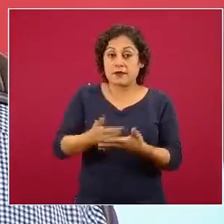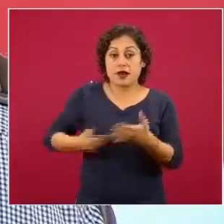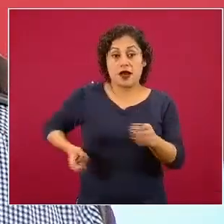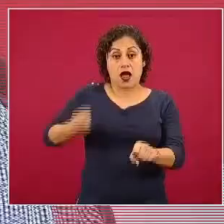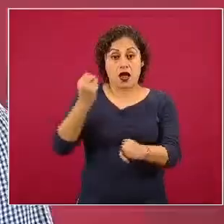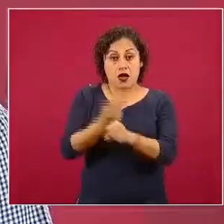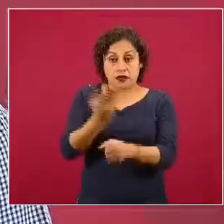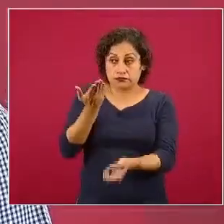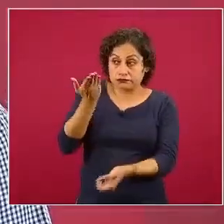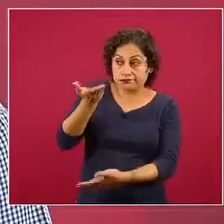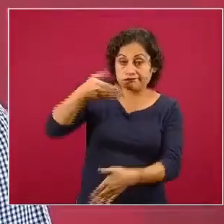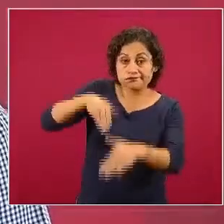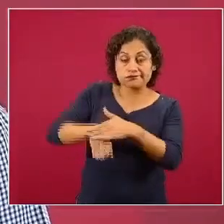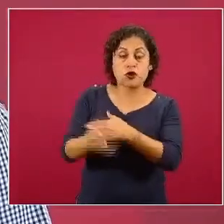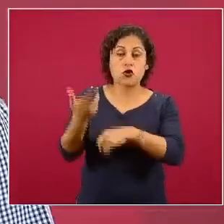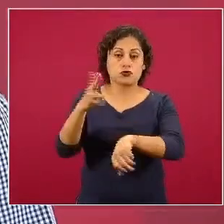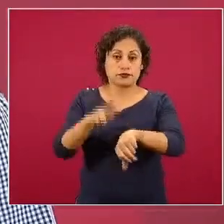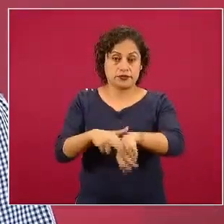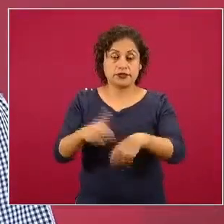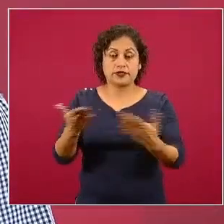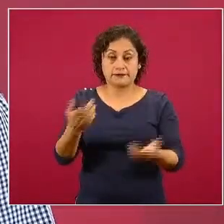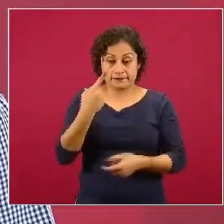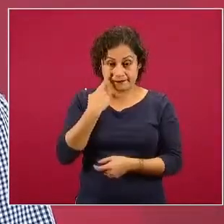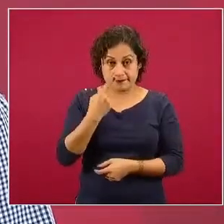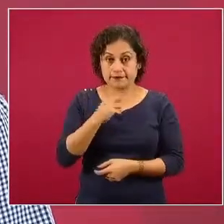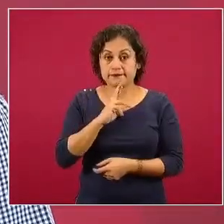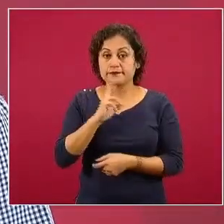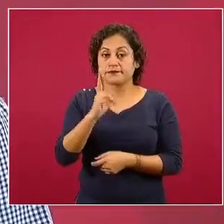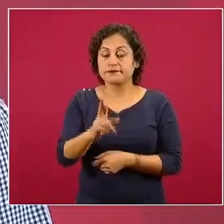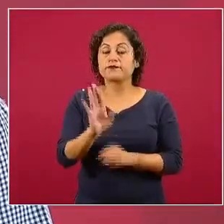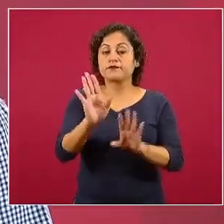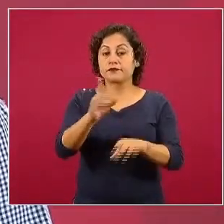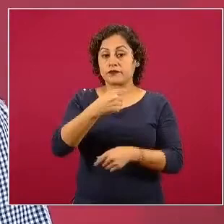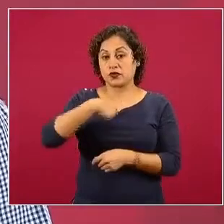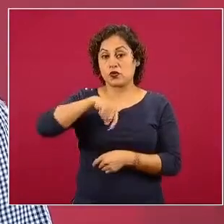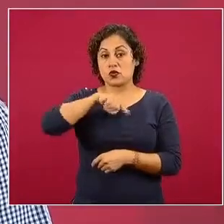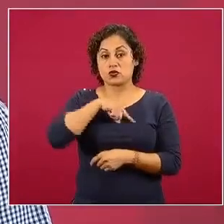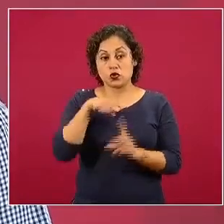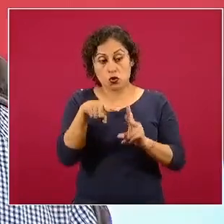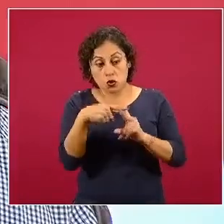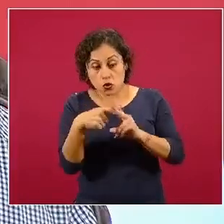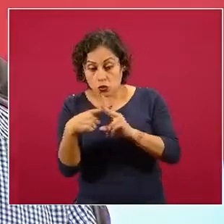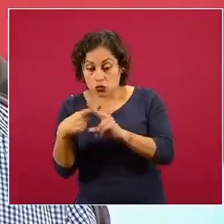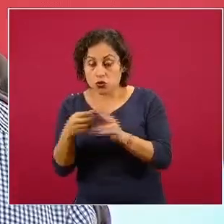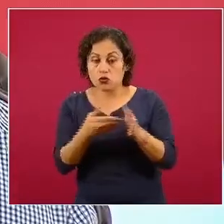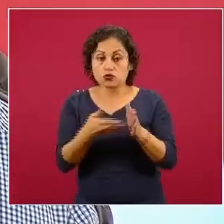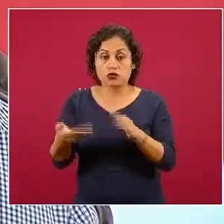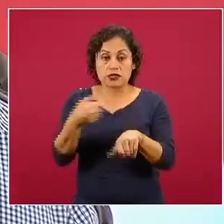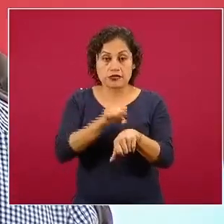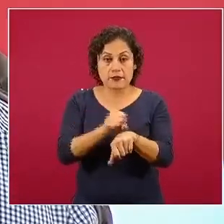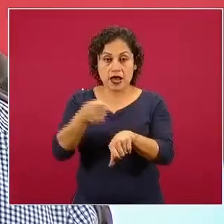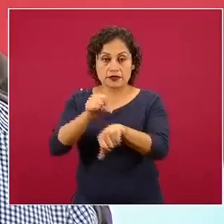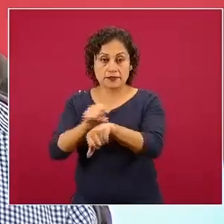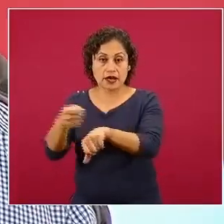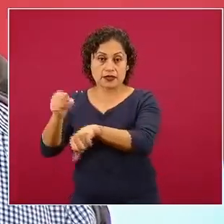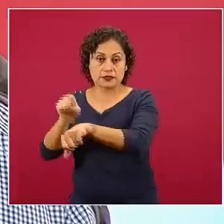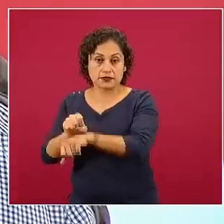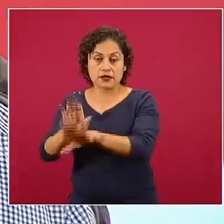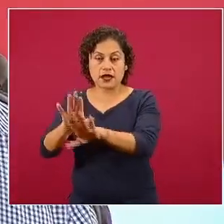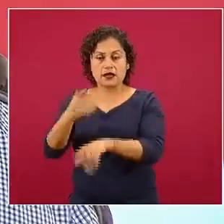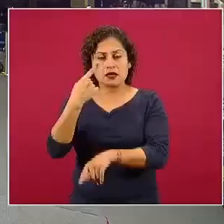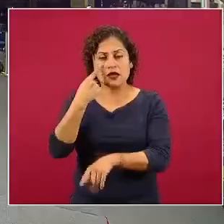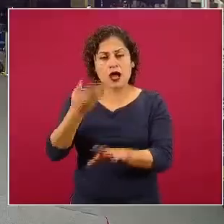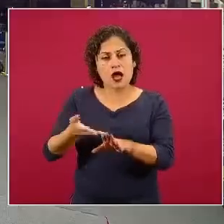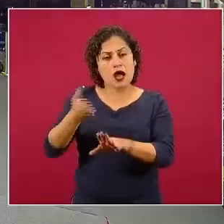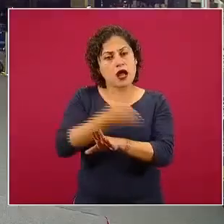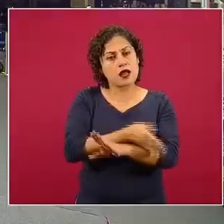la respuesta también a esta pregunta. De las mediciones que nosotros realizamos de manera semanal, a inicios de la